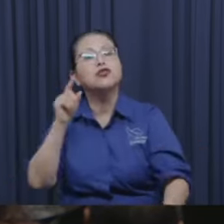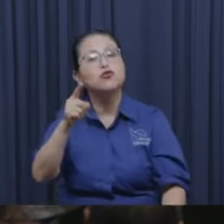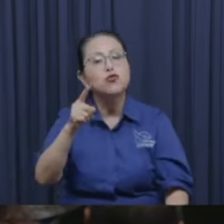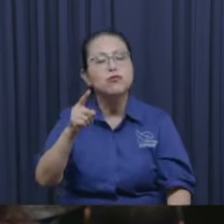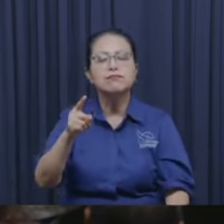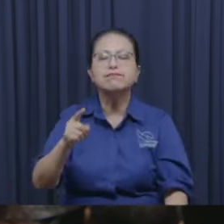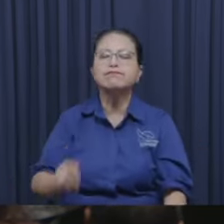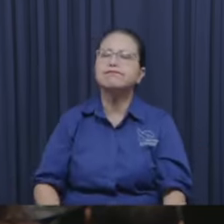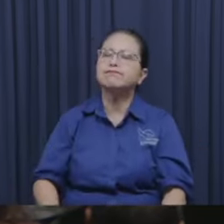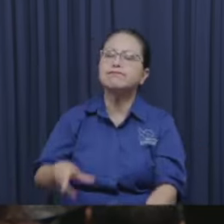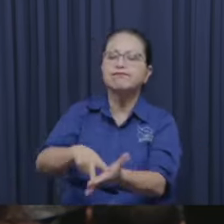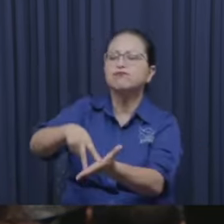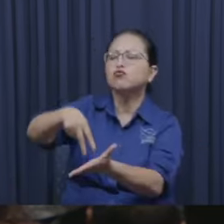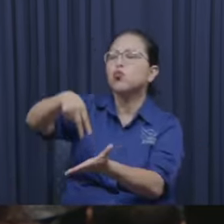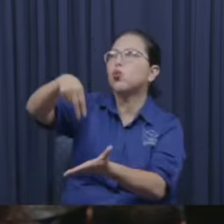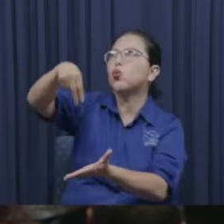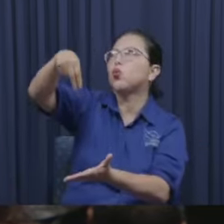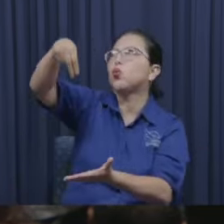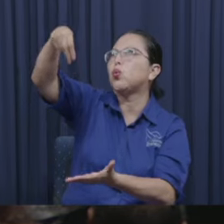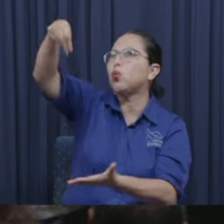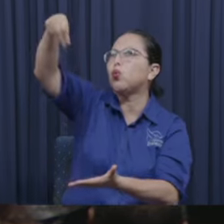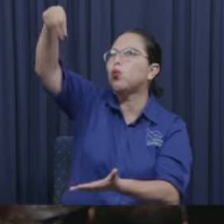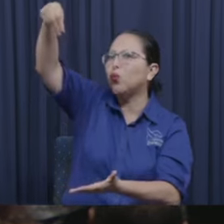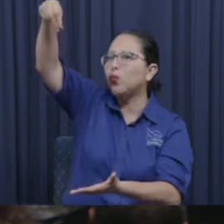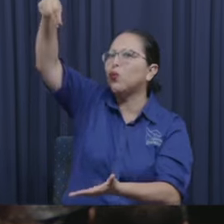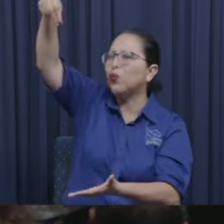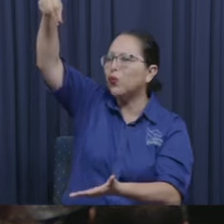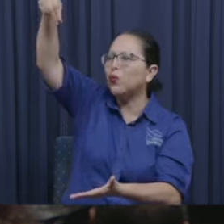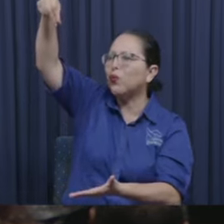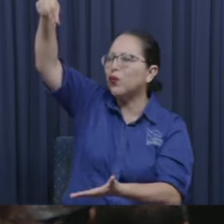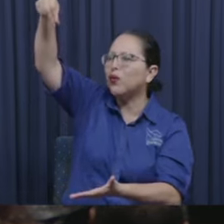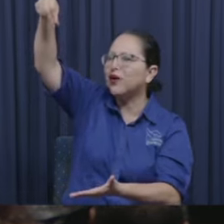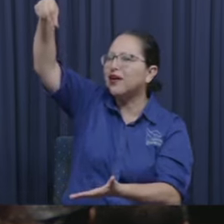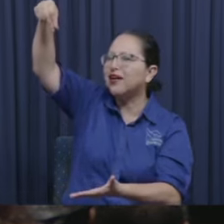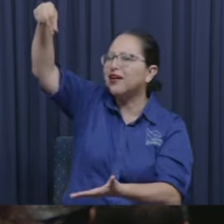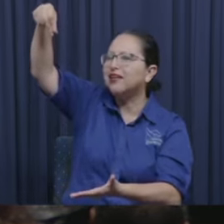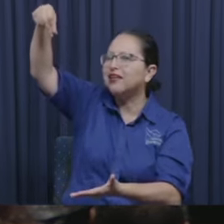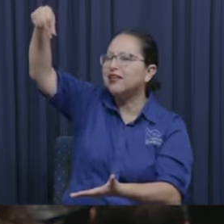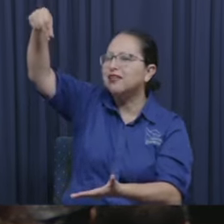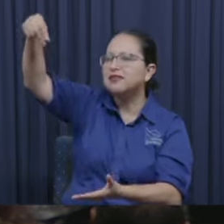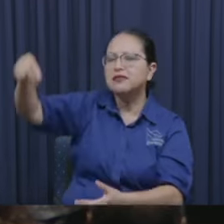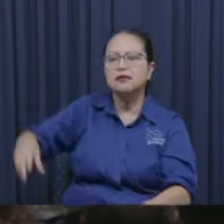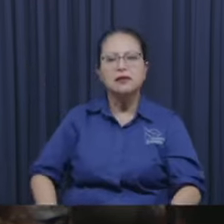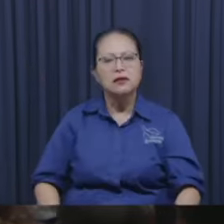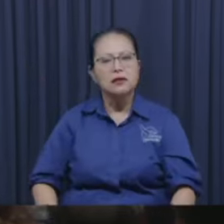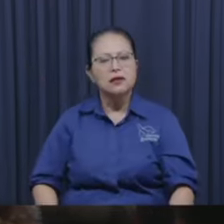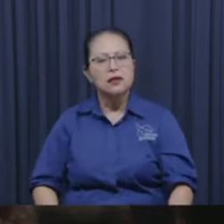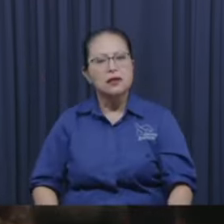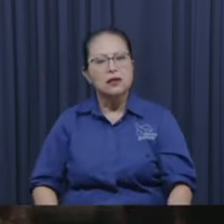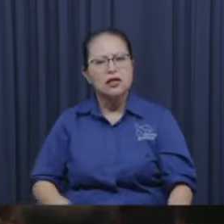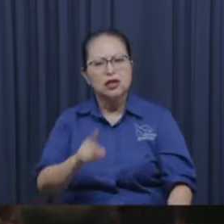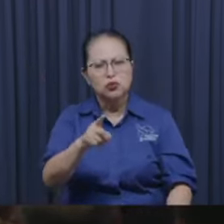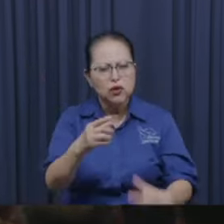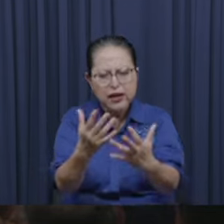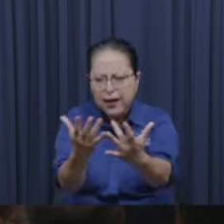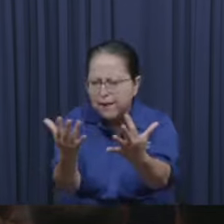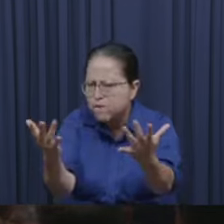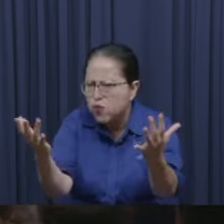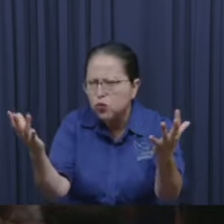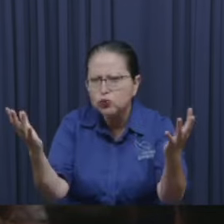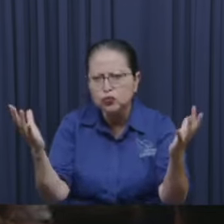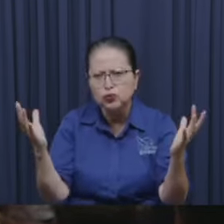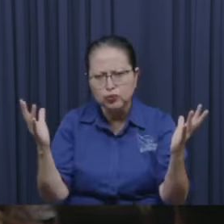pasa nos vamos entonces cada vez que mire los eventos que están aconteciendo que